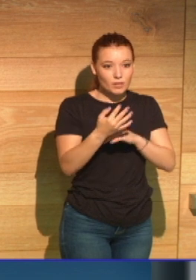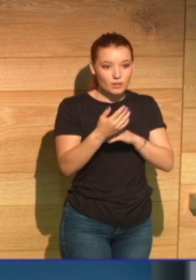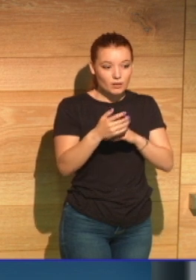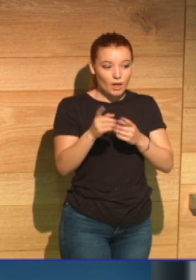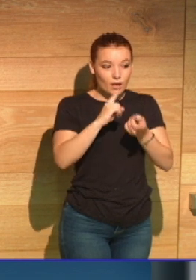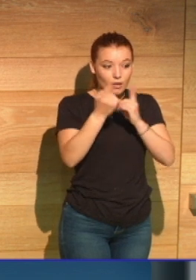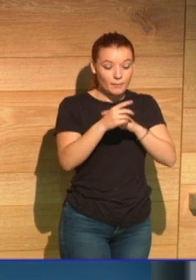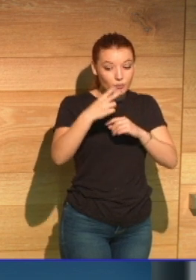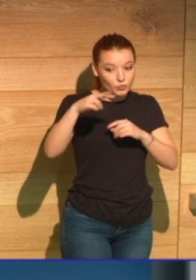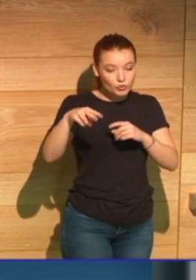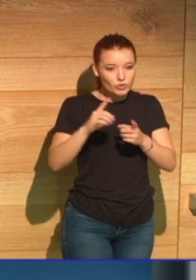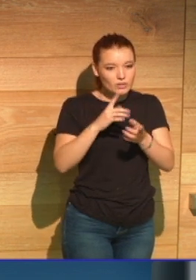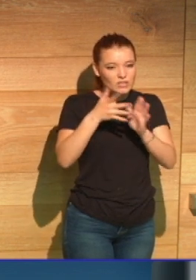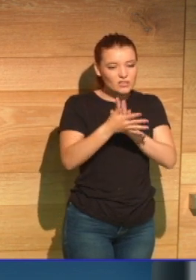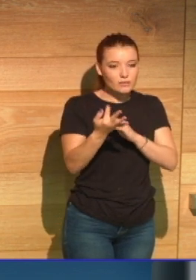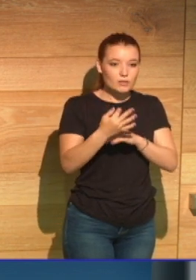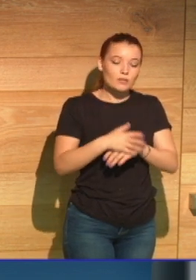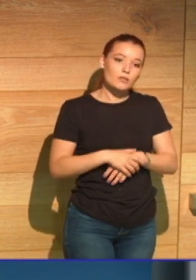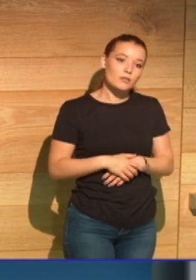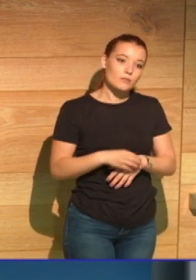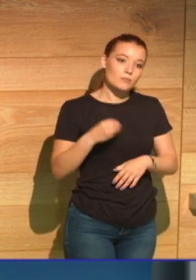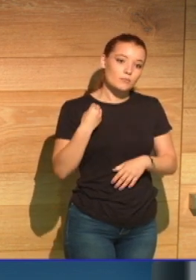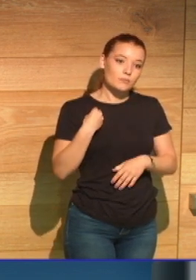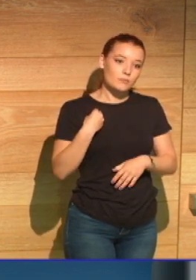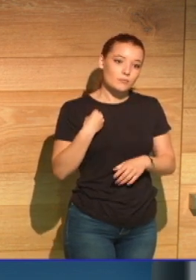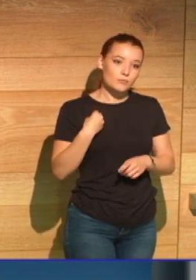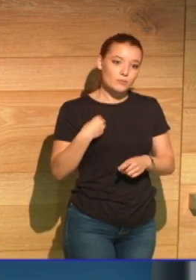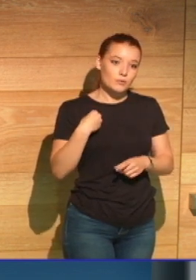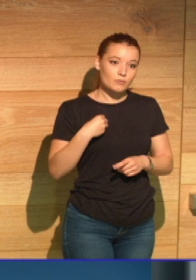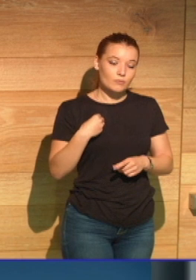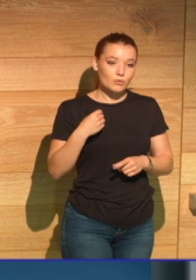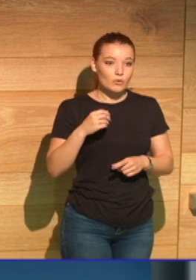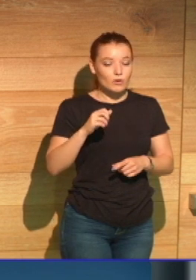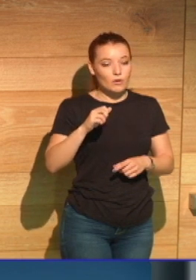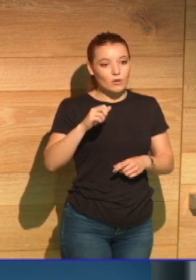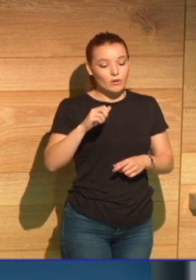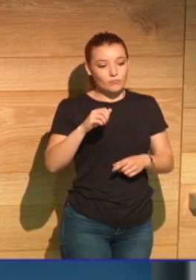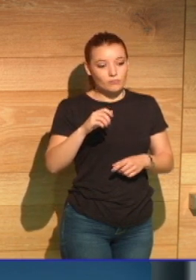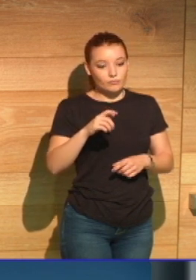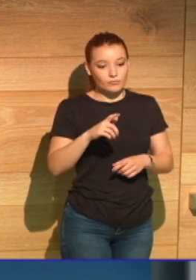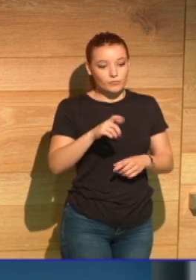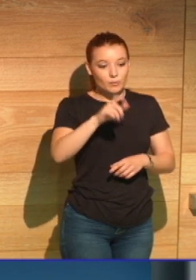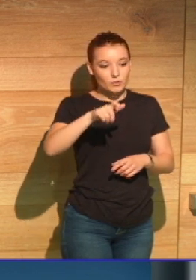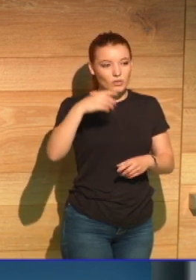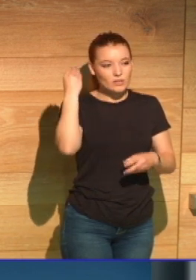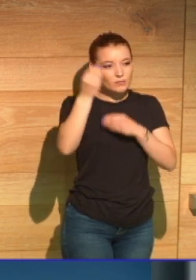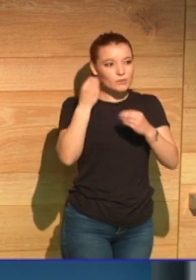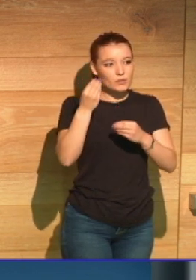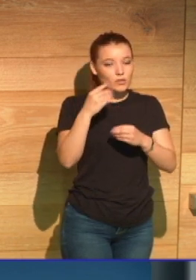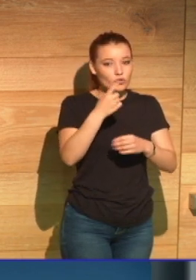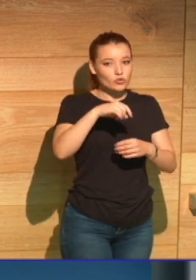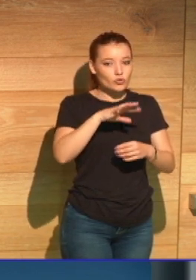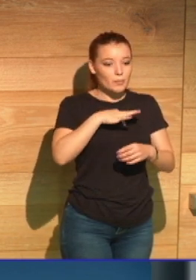y qué destino tenemos que tomar al tomar, que las autoridades toman estas decisiones para decir sí creemos que es posible, sí creemos